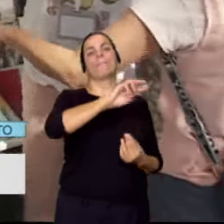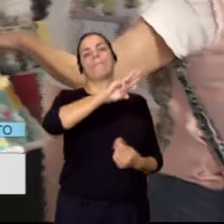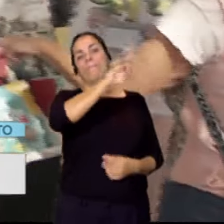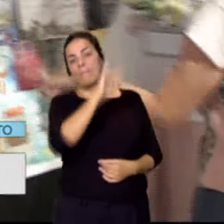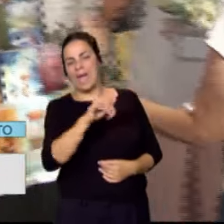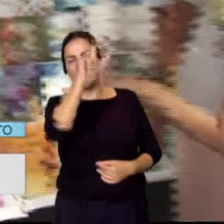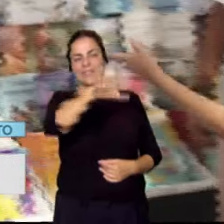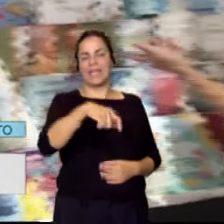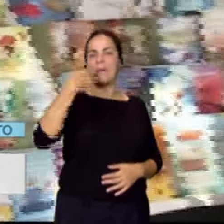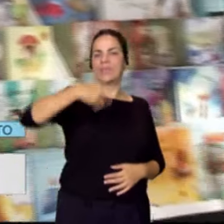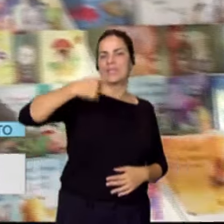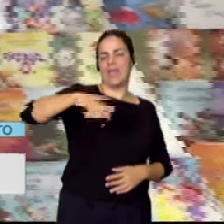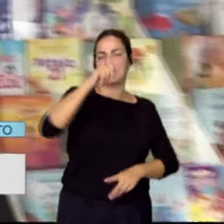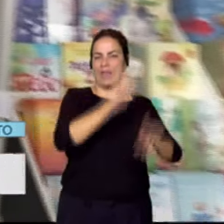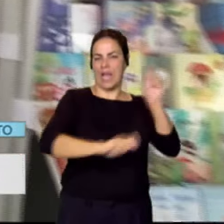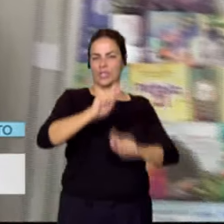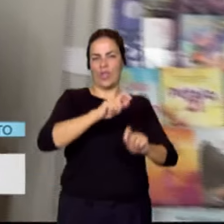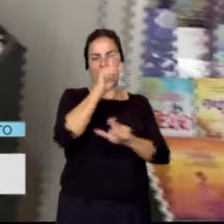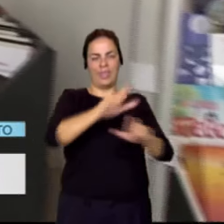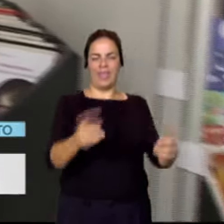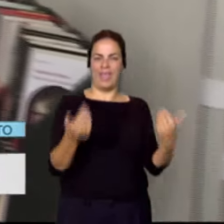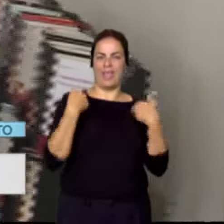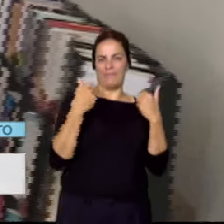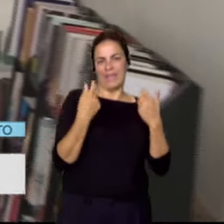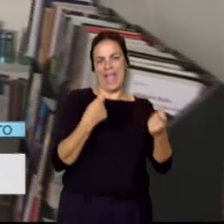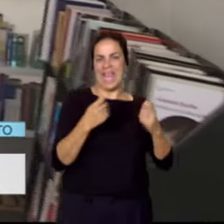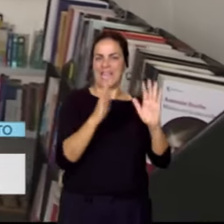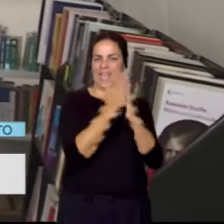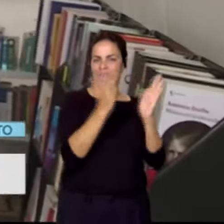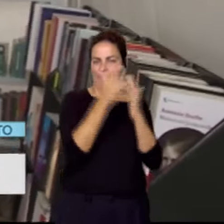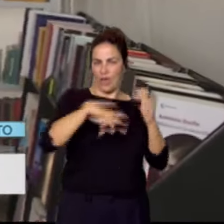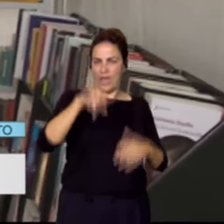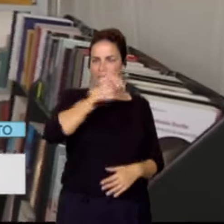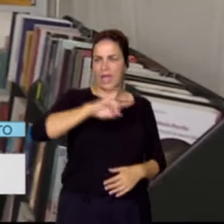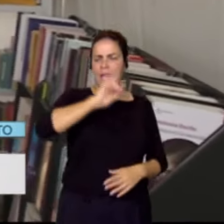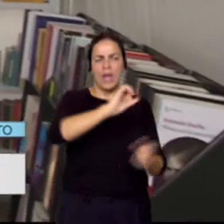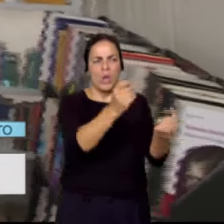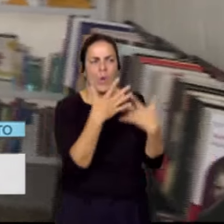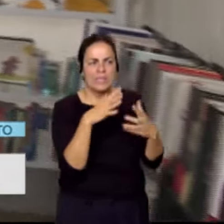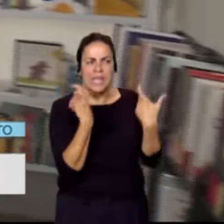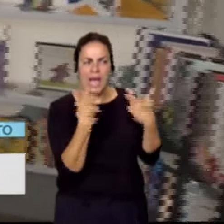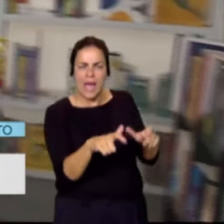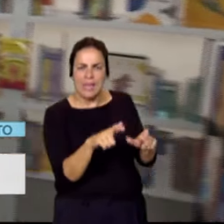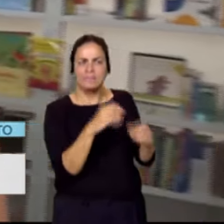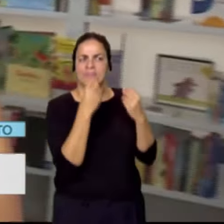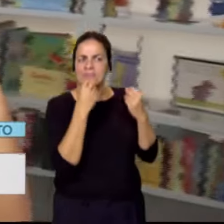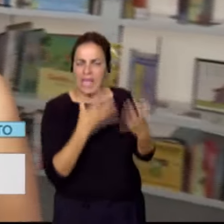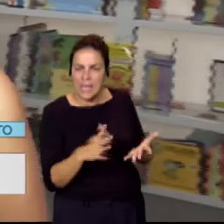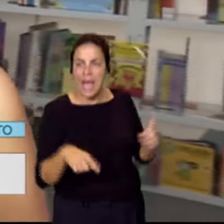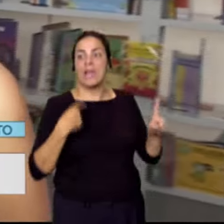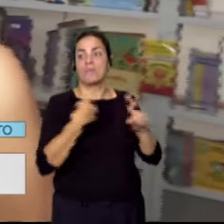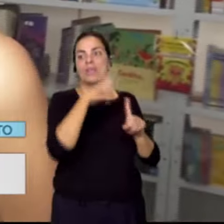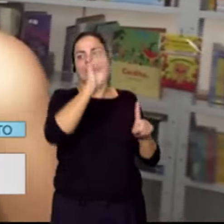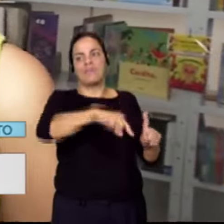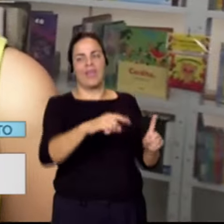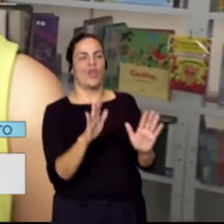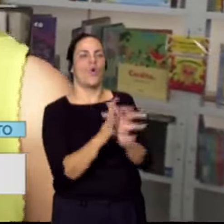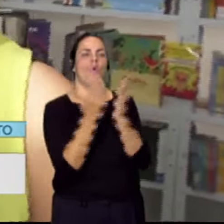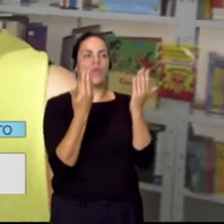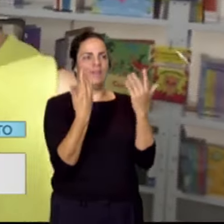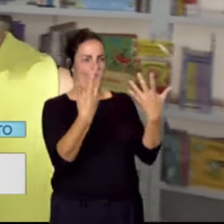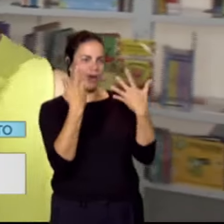de libreros de Canarias pues para que nos cuente cómo está el sector primero que nos haga un balance y también por qué no que nos recomiende un libro para